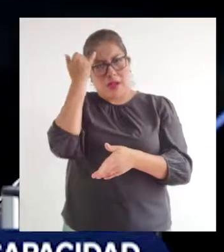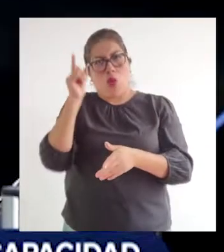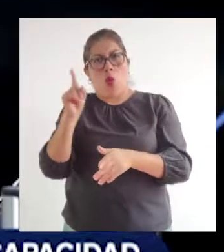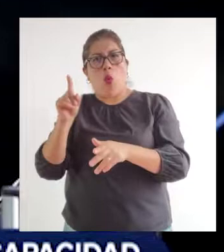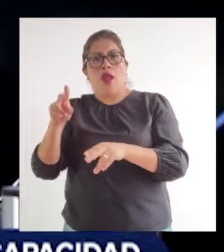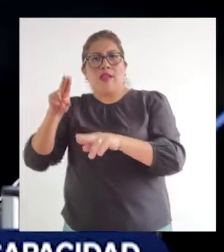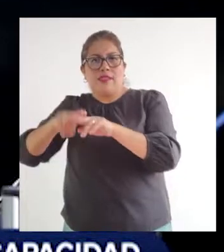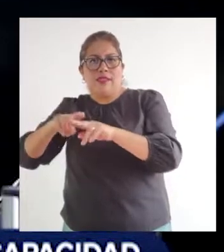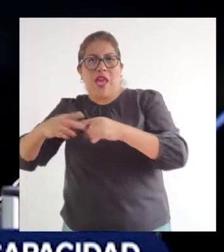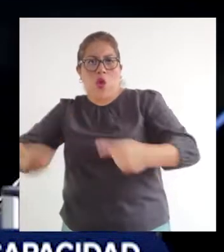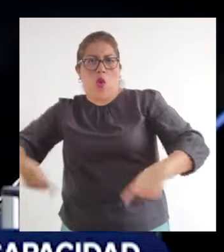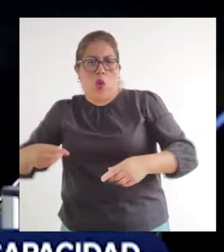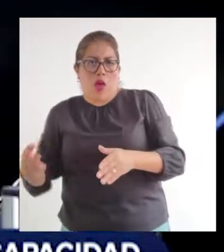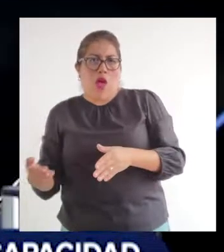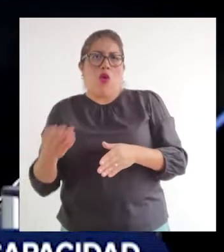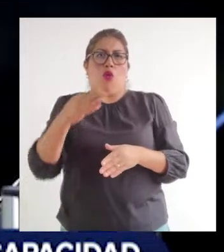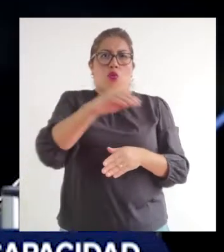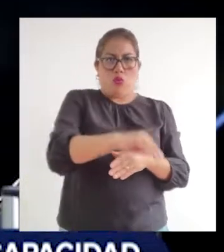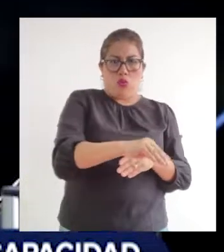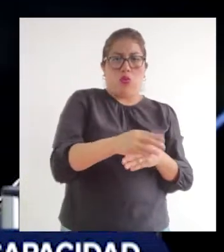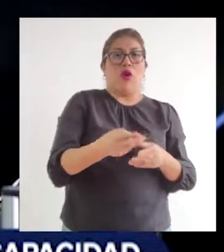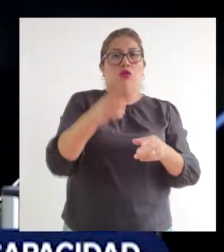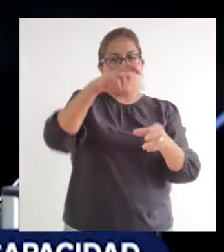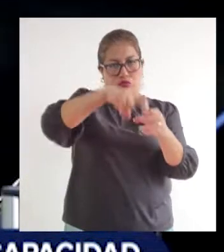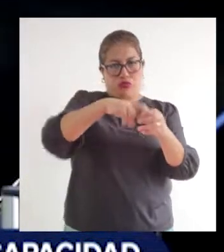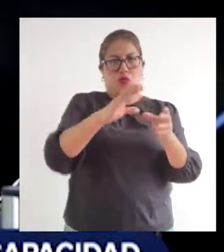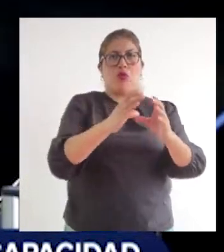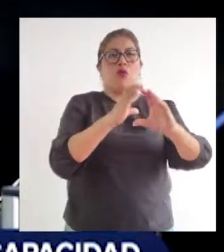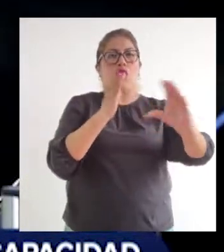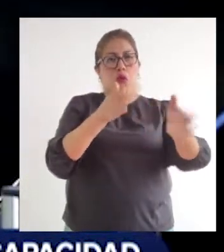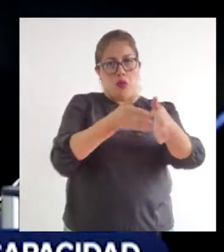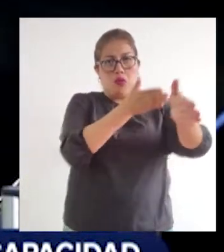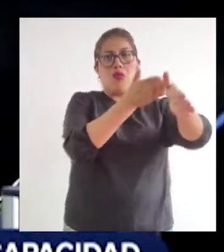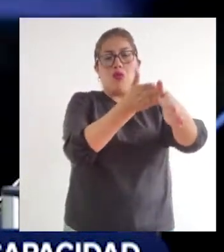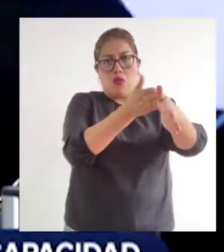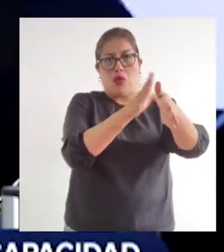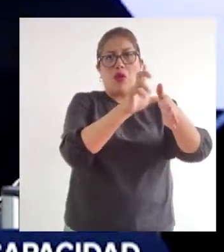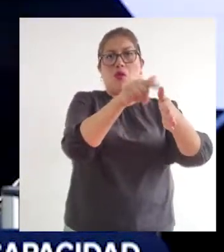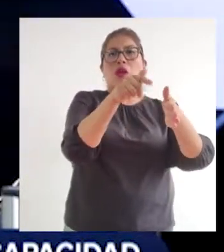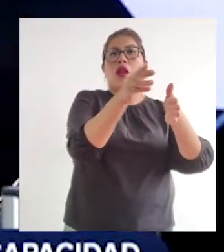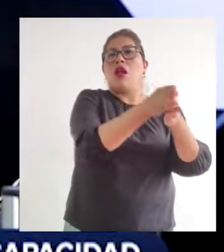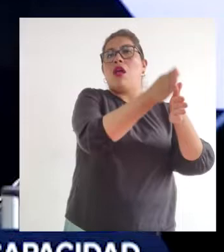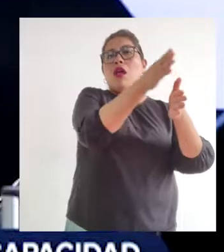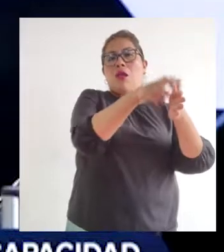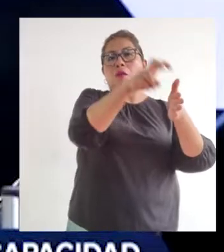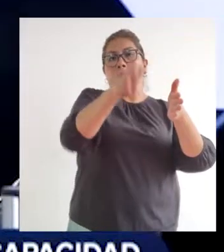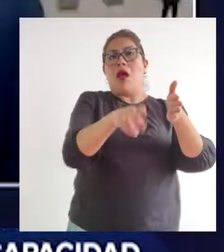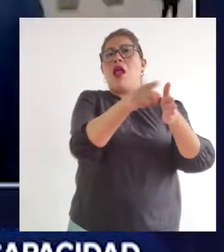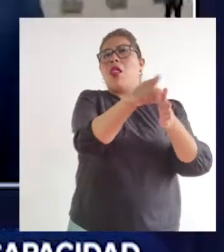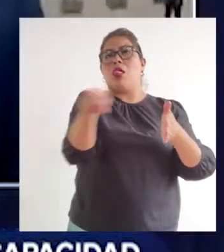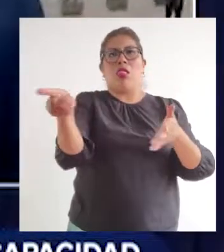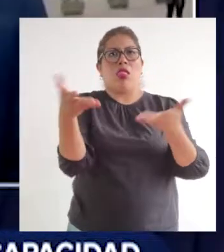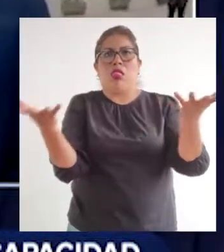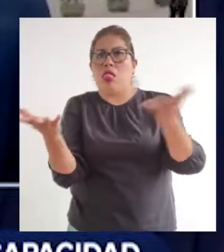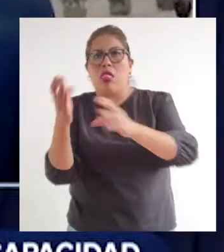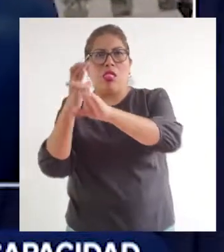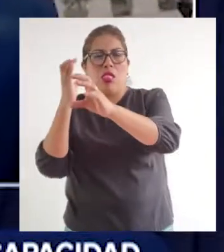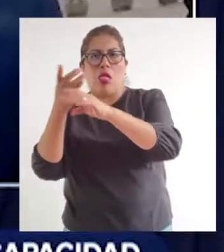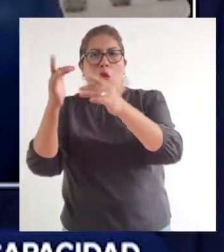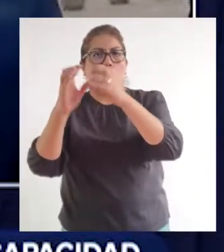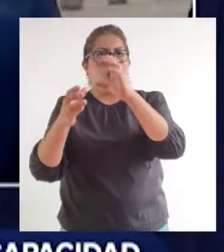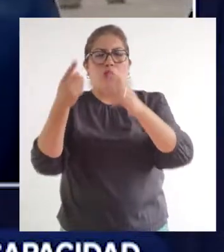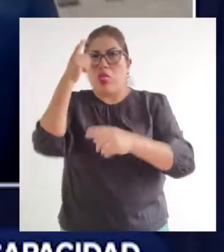persona, por ejemplo, con silla de ruedas subir. Y luego viene el otro problema, las unidades de conexión, que no tienen, Claro, por supuesto, los accesos